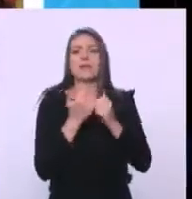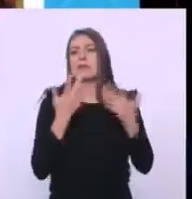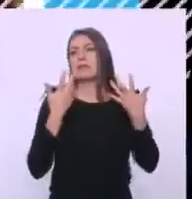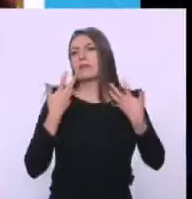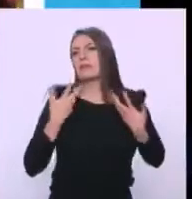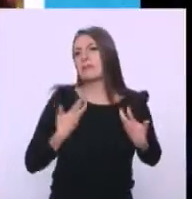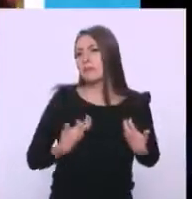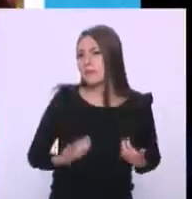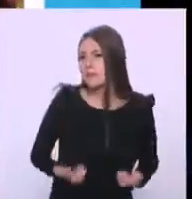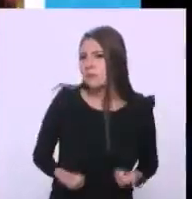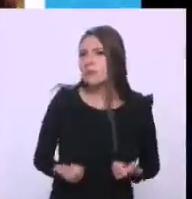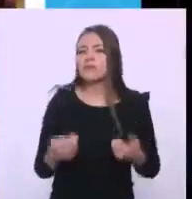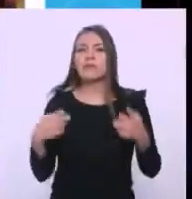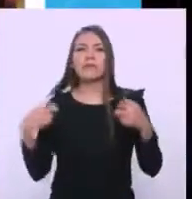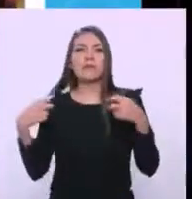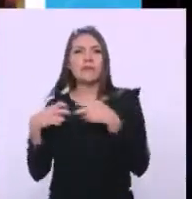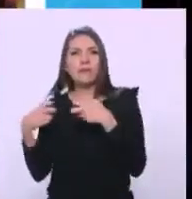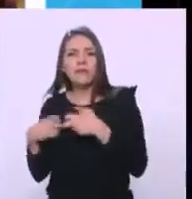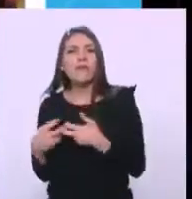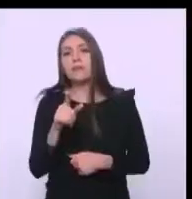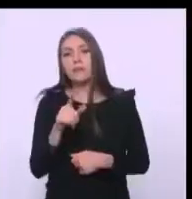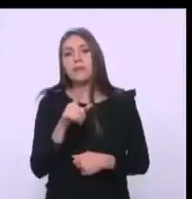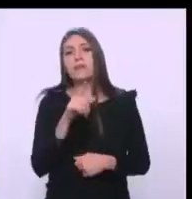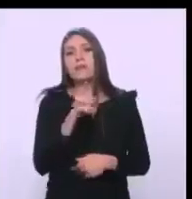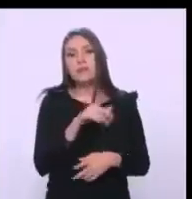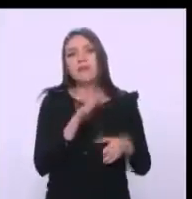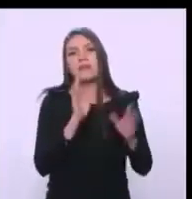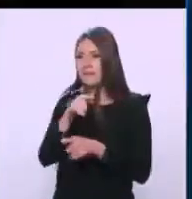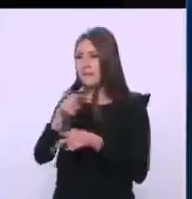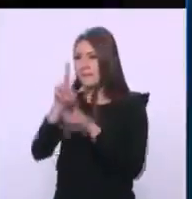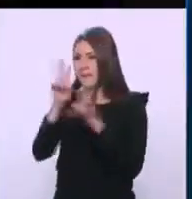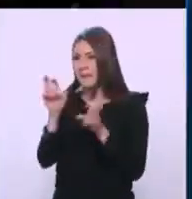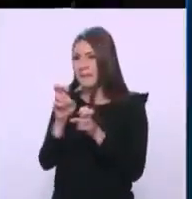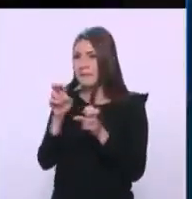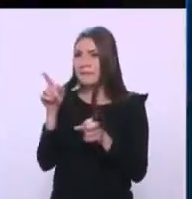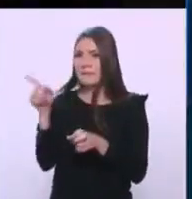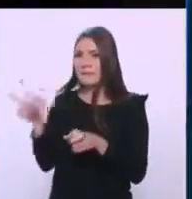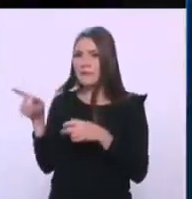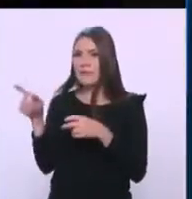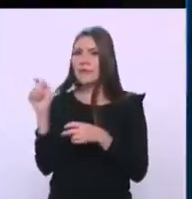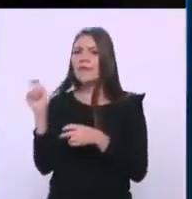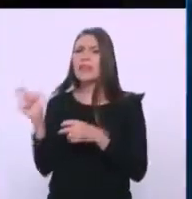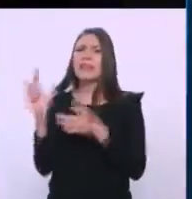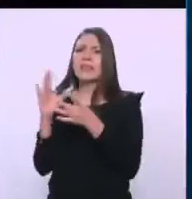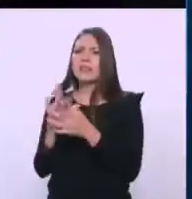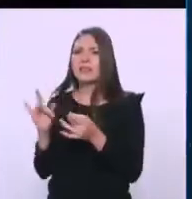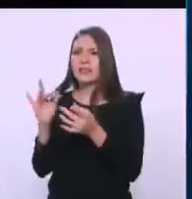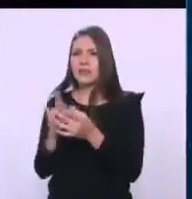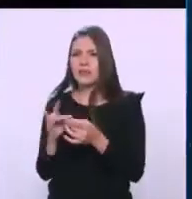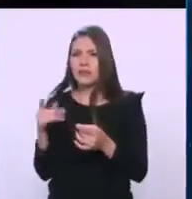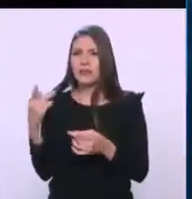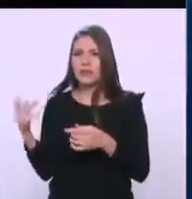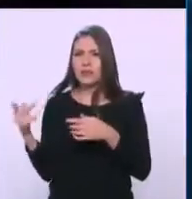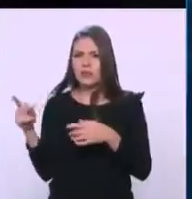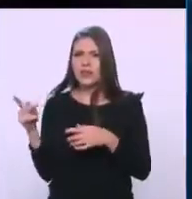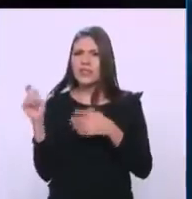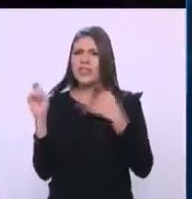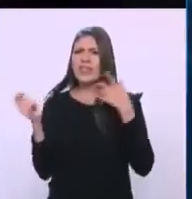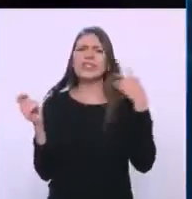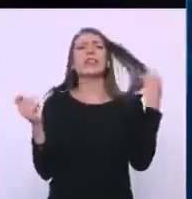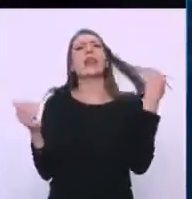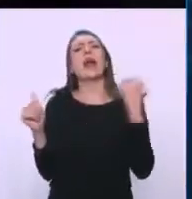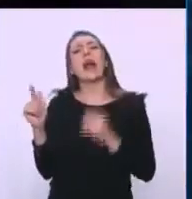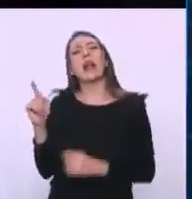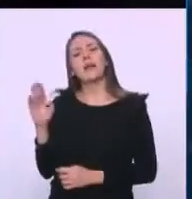ocurrir, el pánico, el miedo, etc. En el sureste, tú traes algo del movimiento de eso, ¿no,